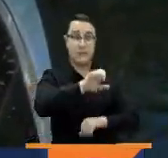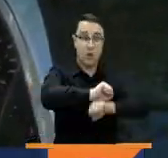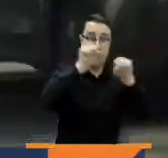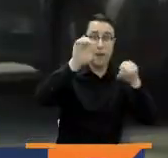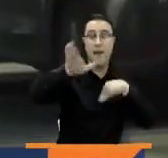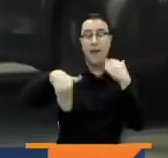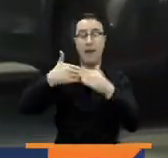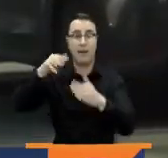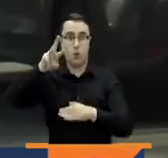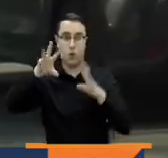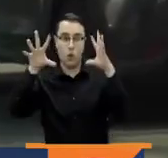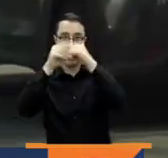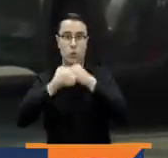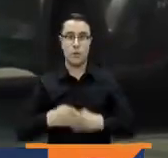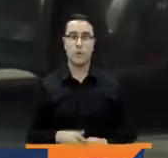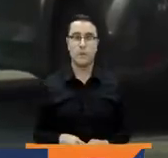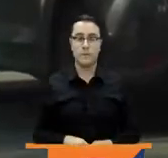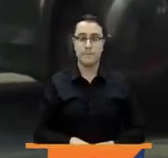noche.